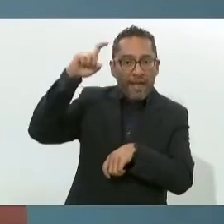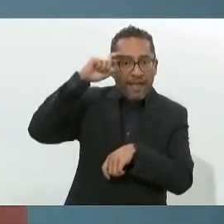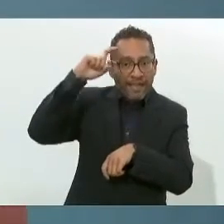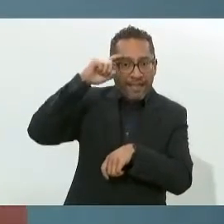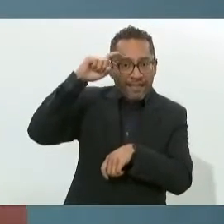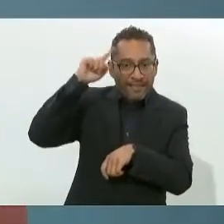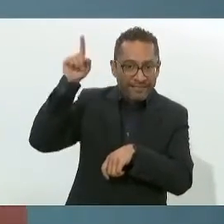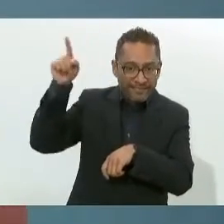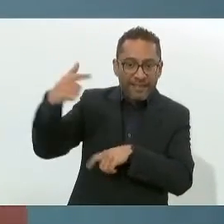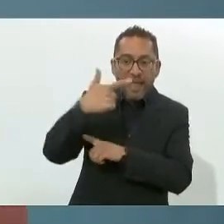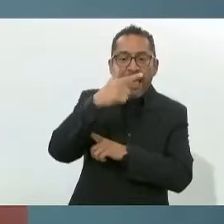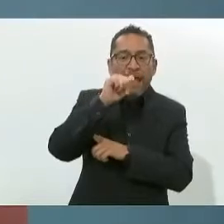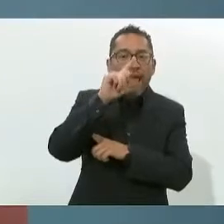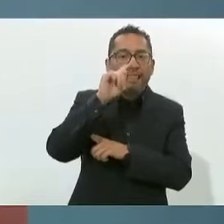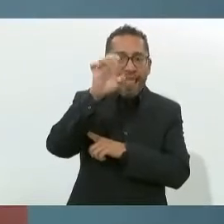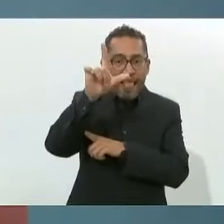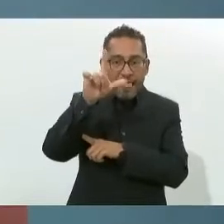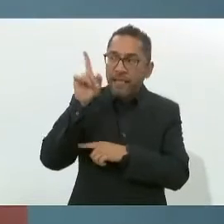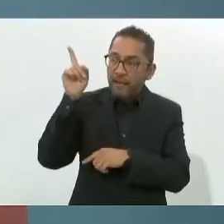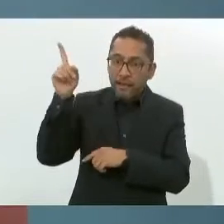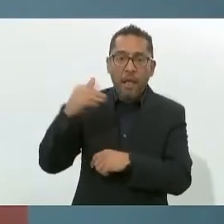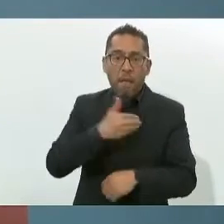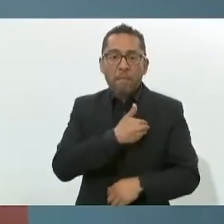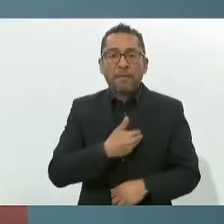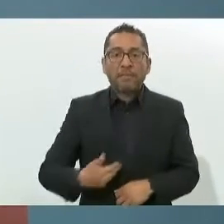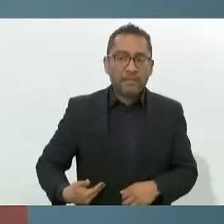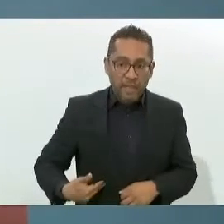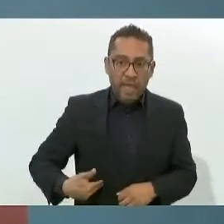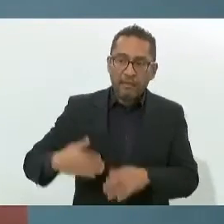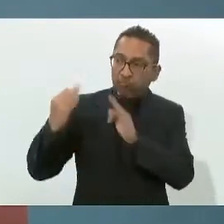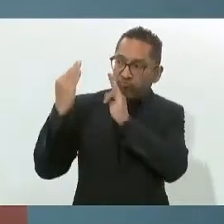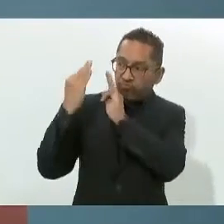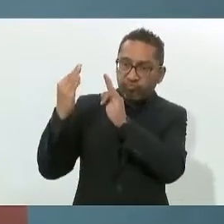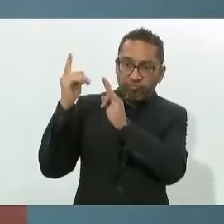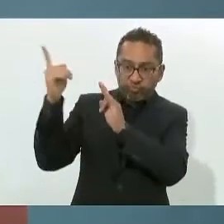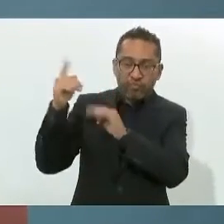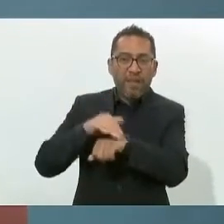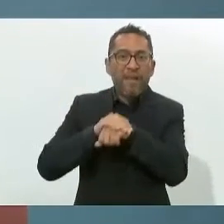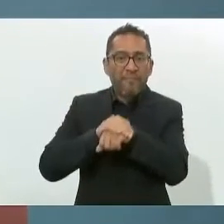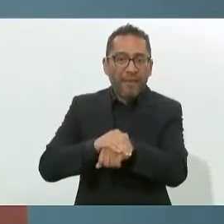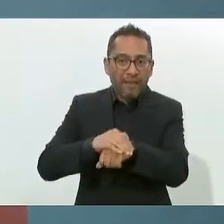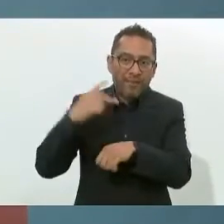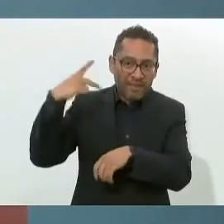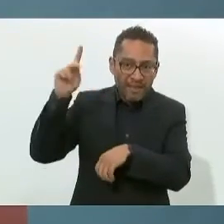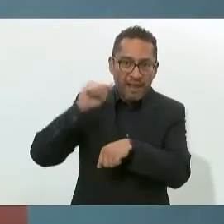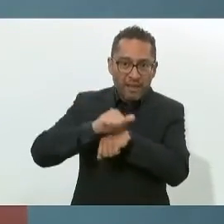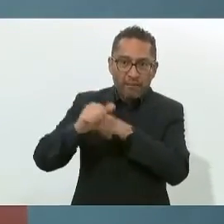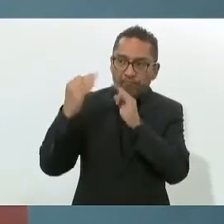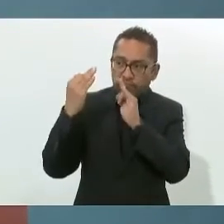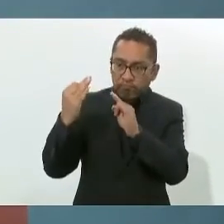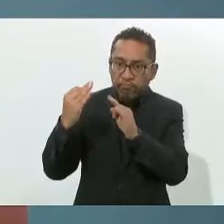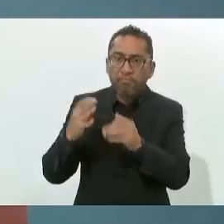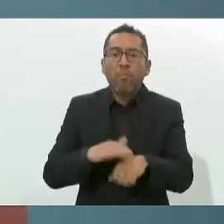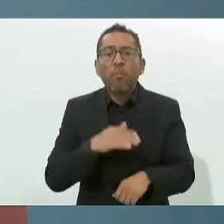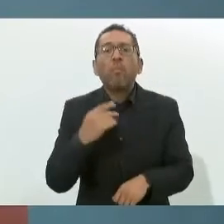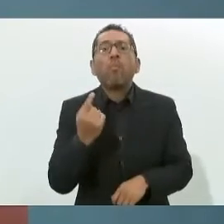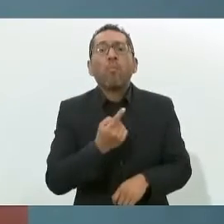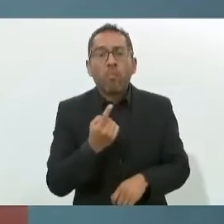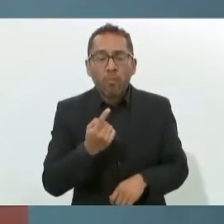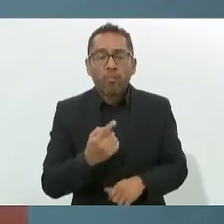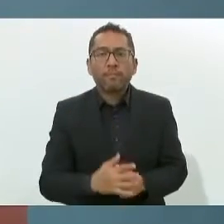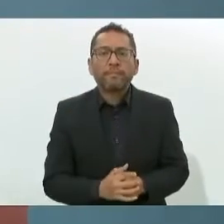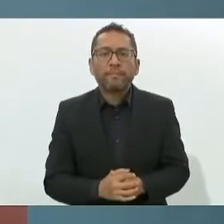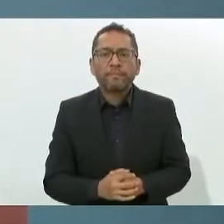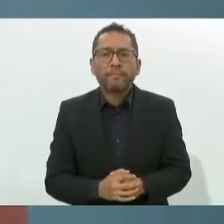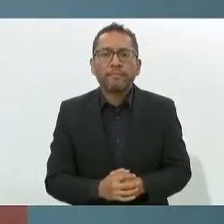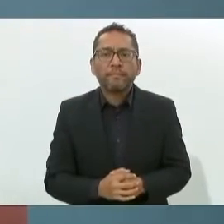se entrevistó con el presidente Alberto Fernández, nuestro amigo, porque se está